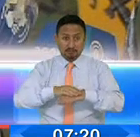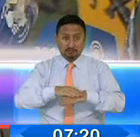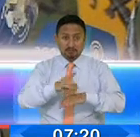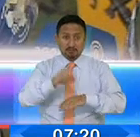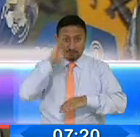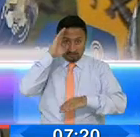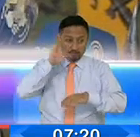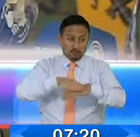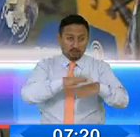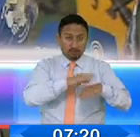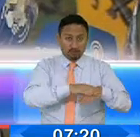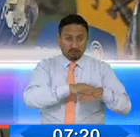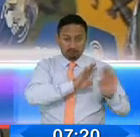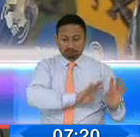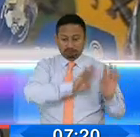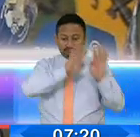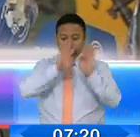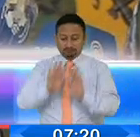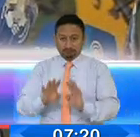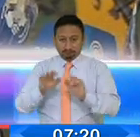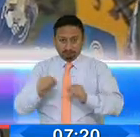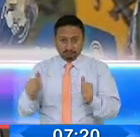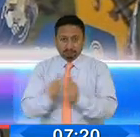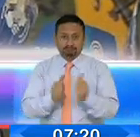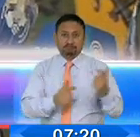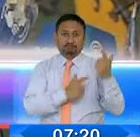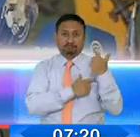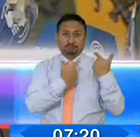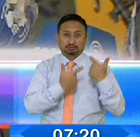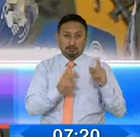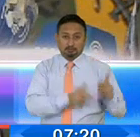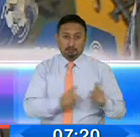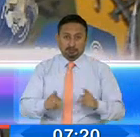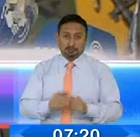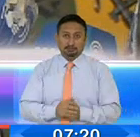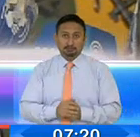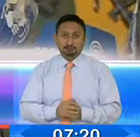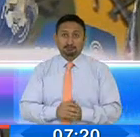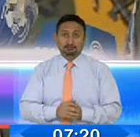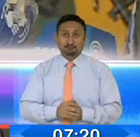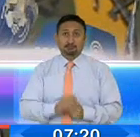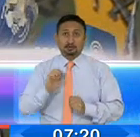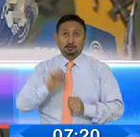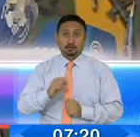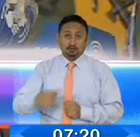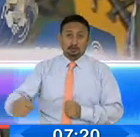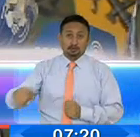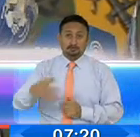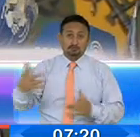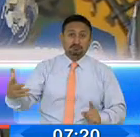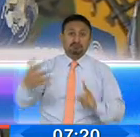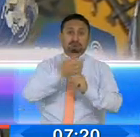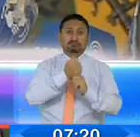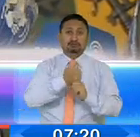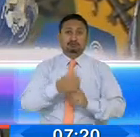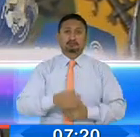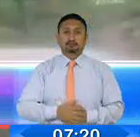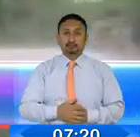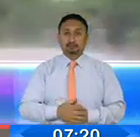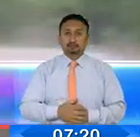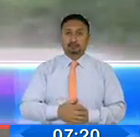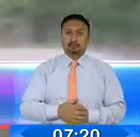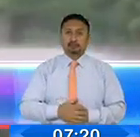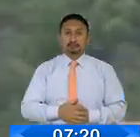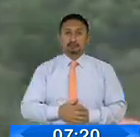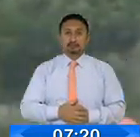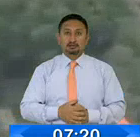Policía Nacional y de Fuerzas Armadas para que estén preparados para poder consolidar el objetivo en tierra. Mientras